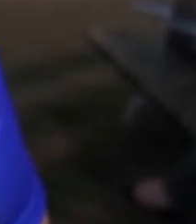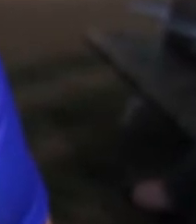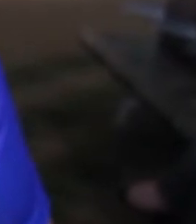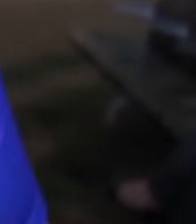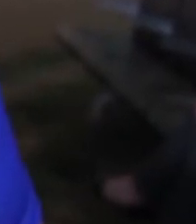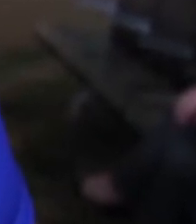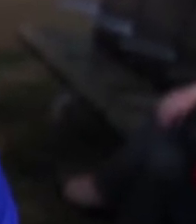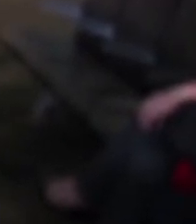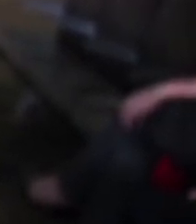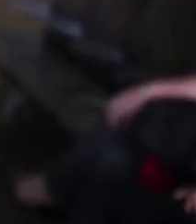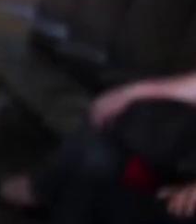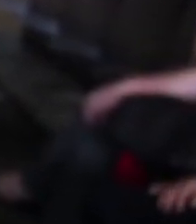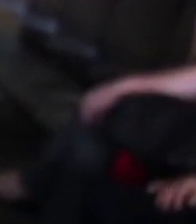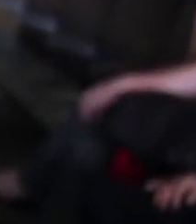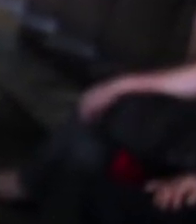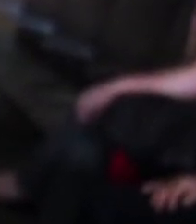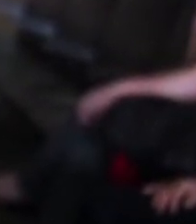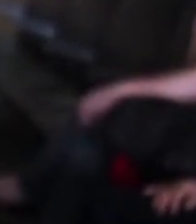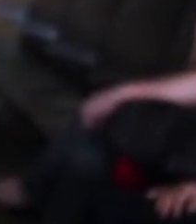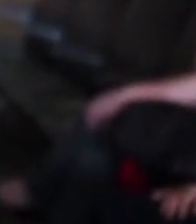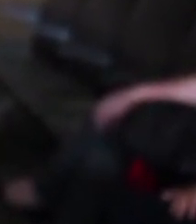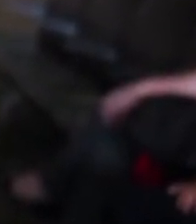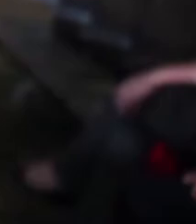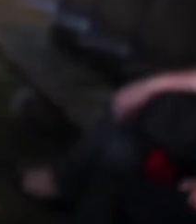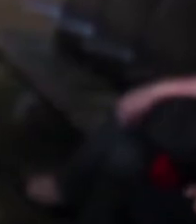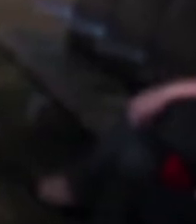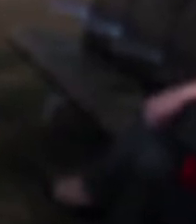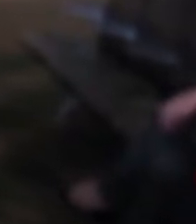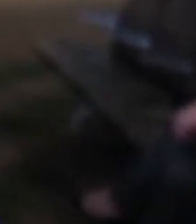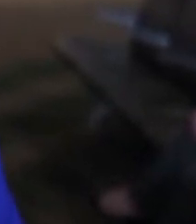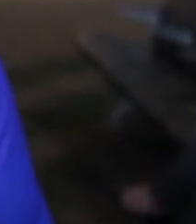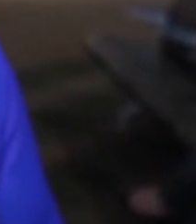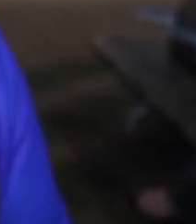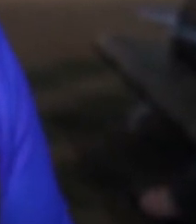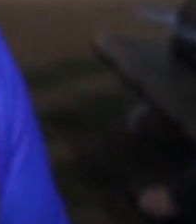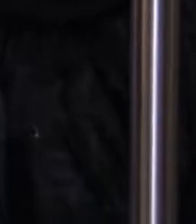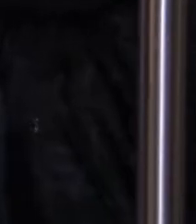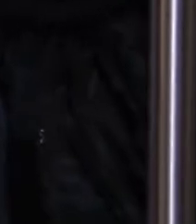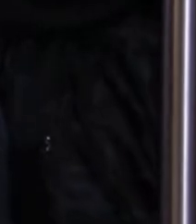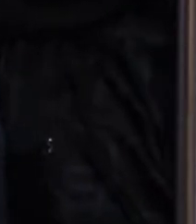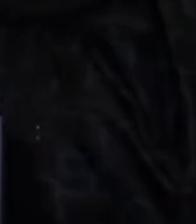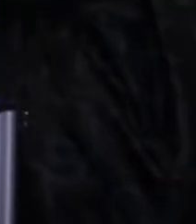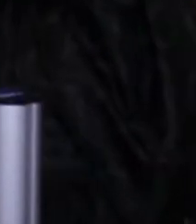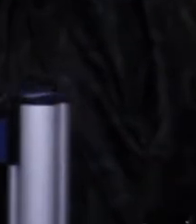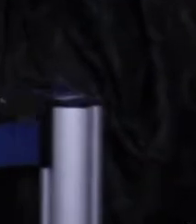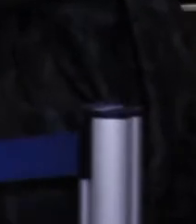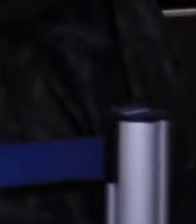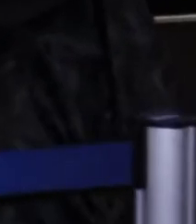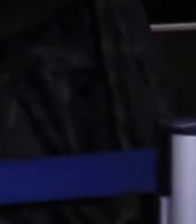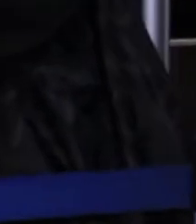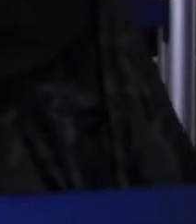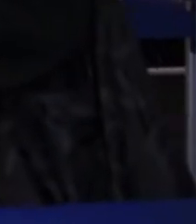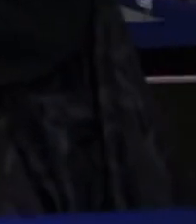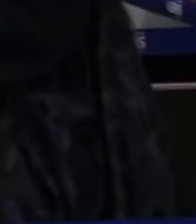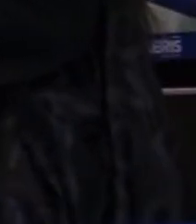Ya estoy haciendo fila. ¿Está en el aeropuerto? Sí, ya vamos a votar. Bueno, yo.